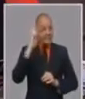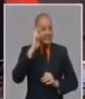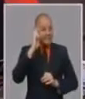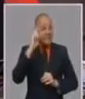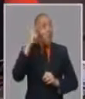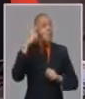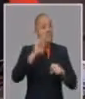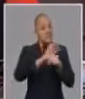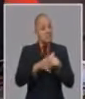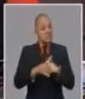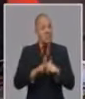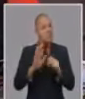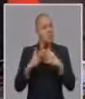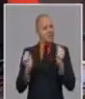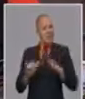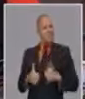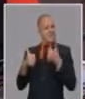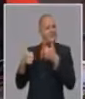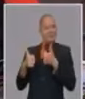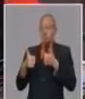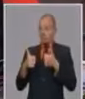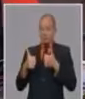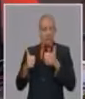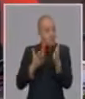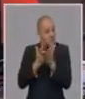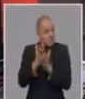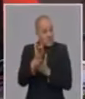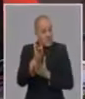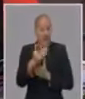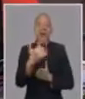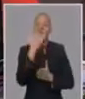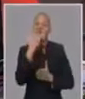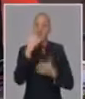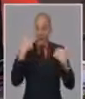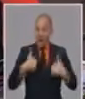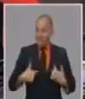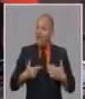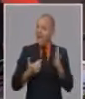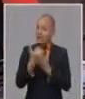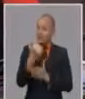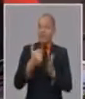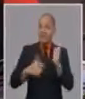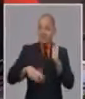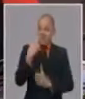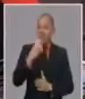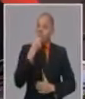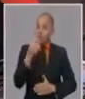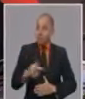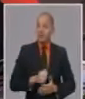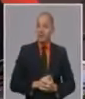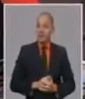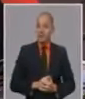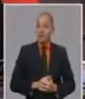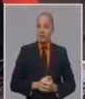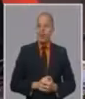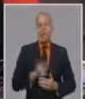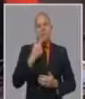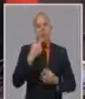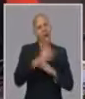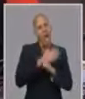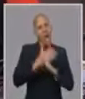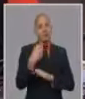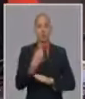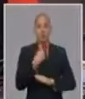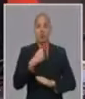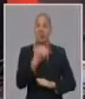deja pues huellas en los seres humanos que padecen esta enfermedad, y por lo tanto no solo hay que evitar podernos enfermar, sino estamos evitando también